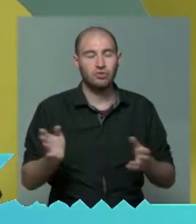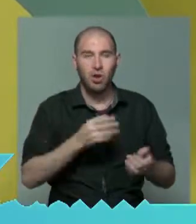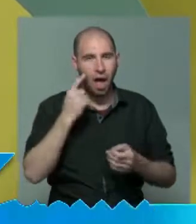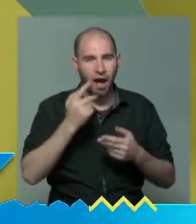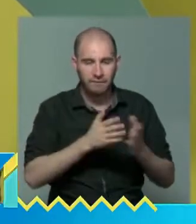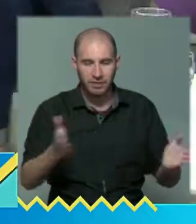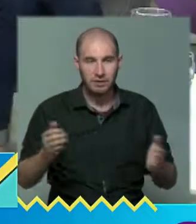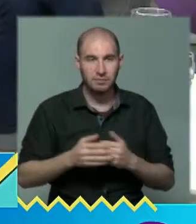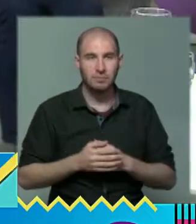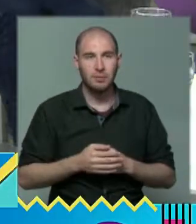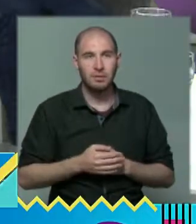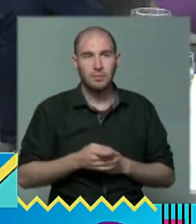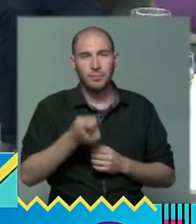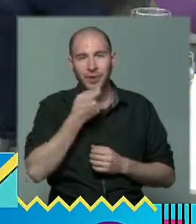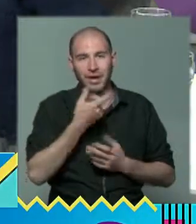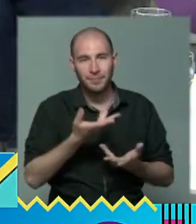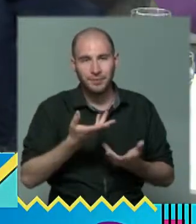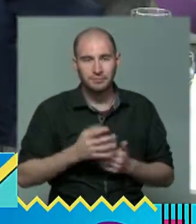bueno, si era tan